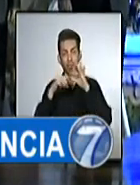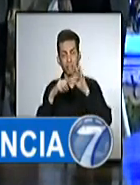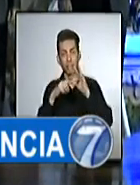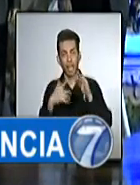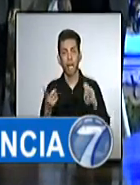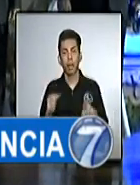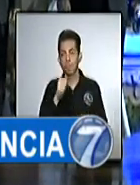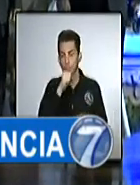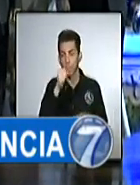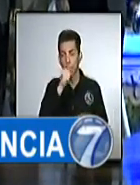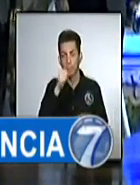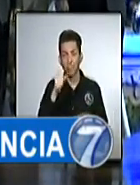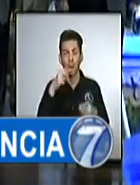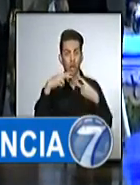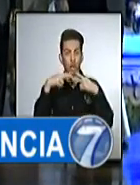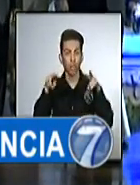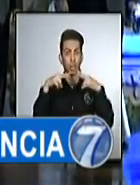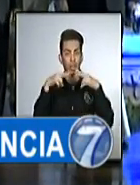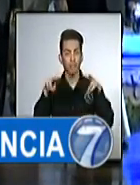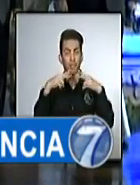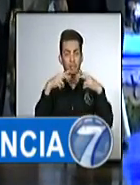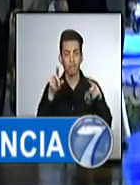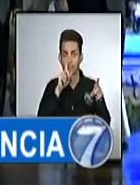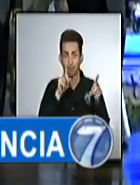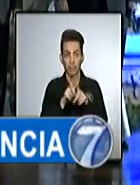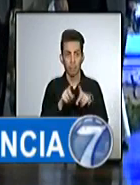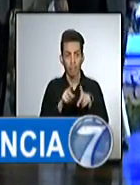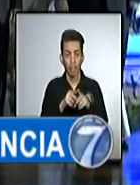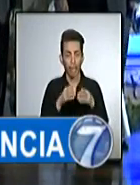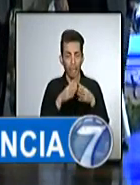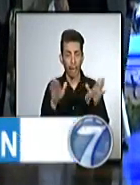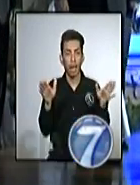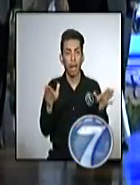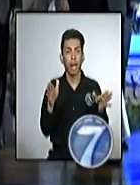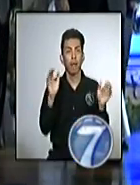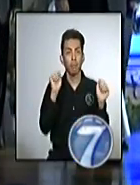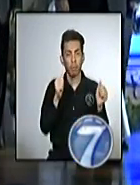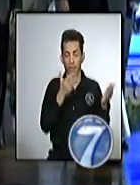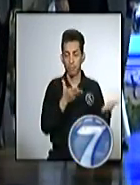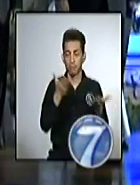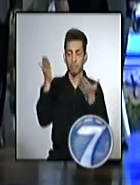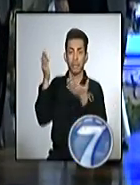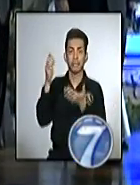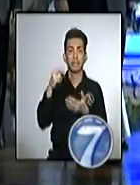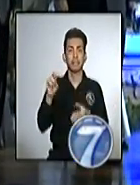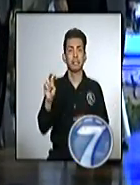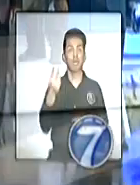de la granadera y bajo 21 salvas de artillería que evocan la grandeza de la nación.